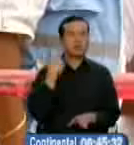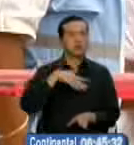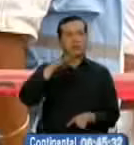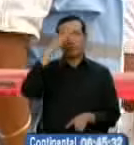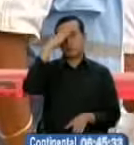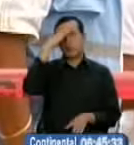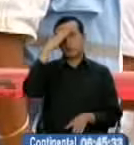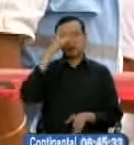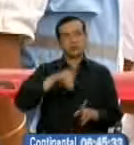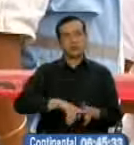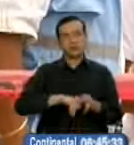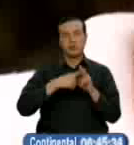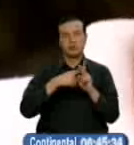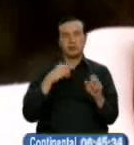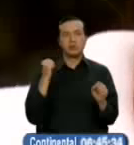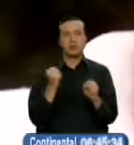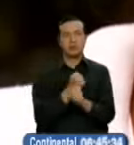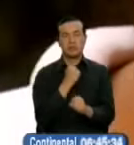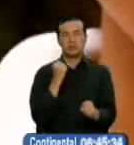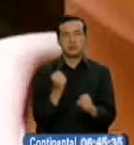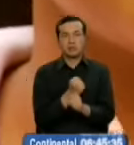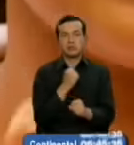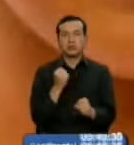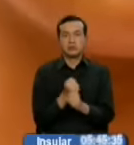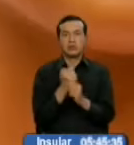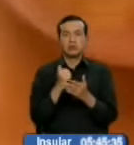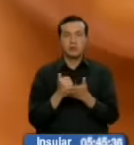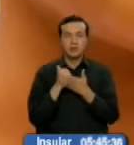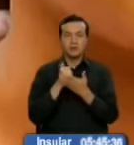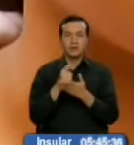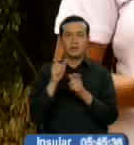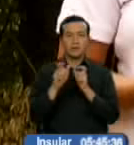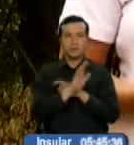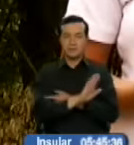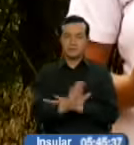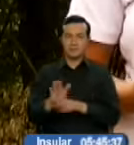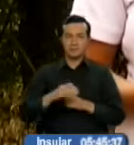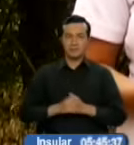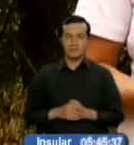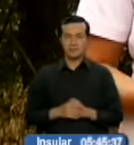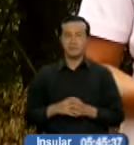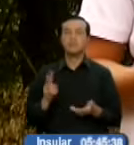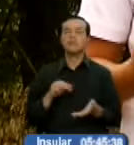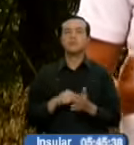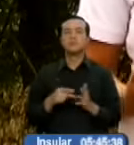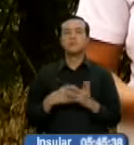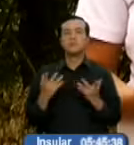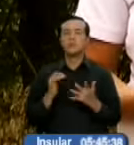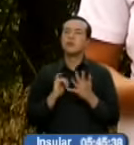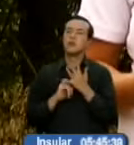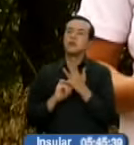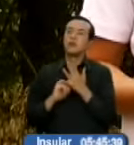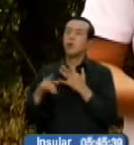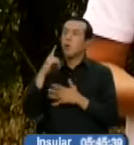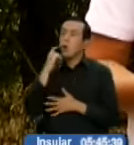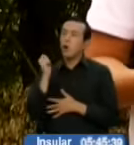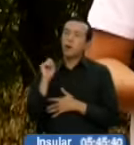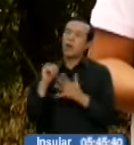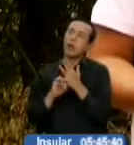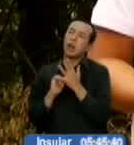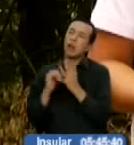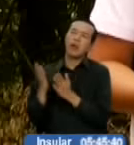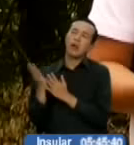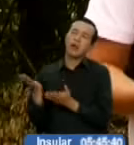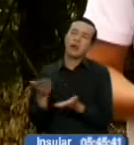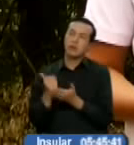emprender ese trabajo y vamos a ayudar a otras personas. No tan solamente dependemos del hombre, sino que más